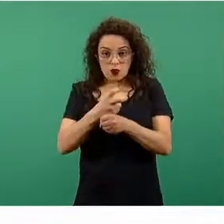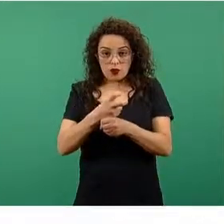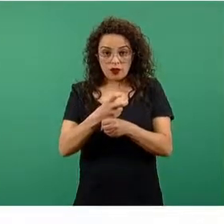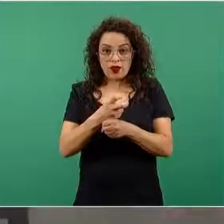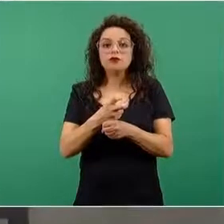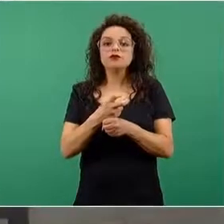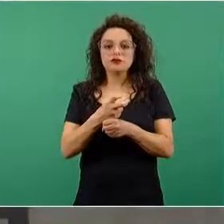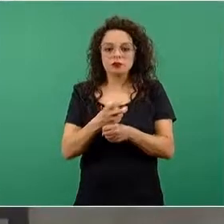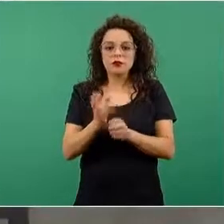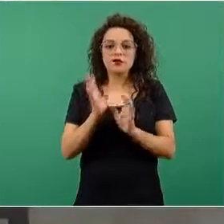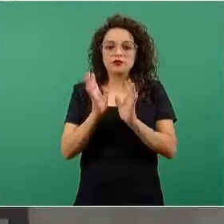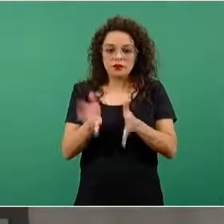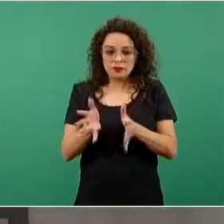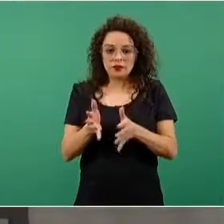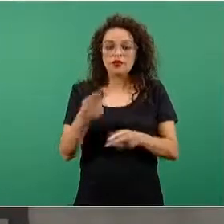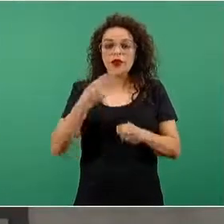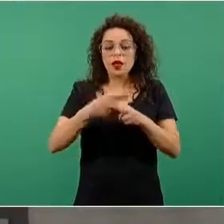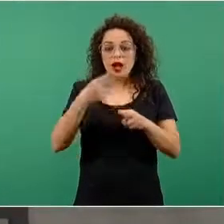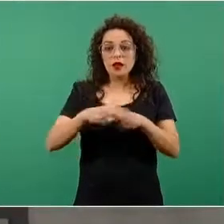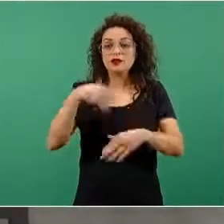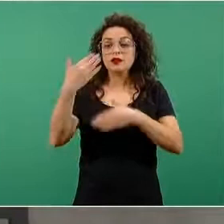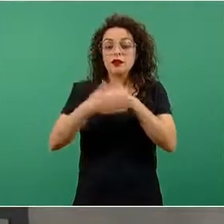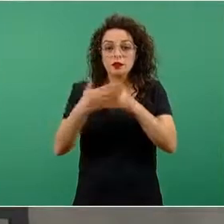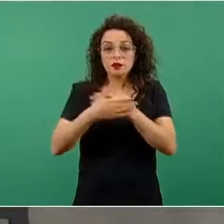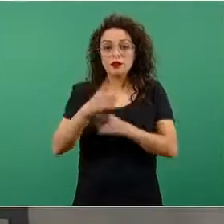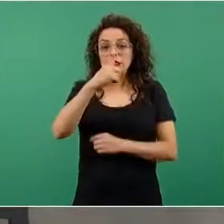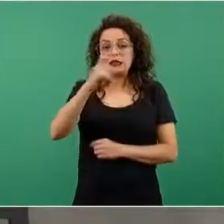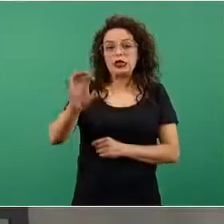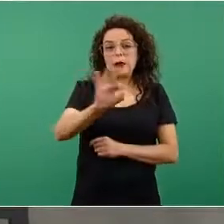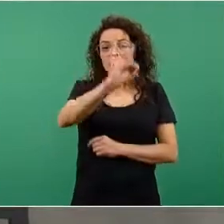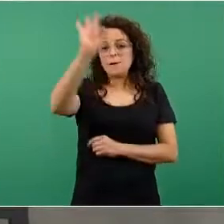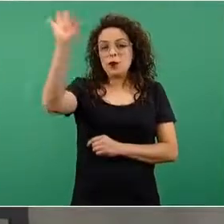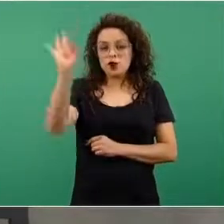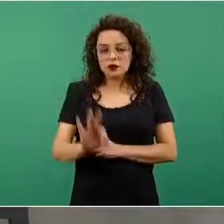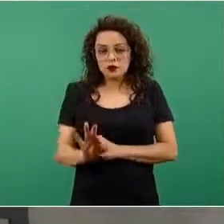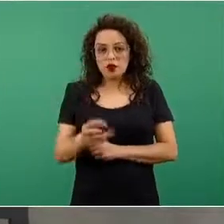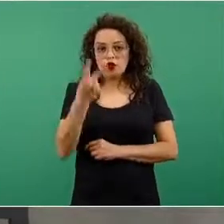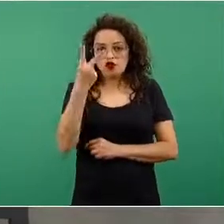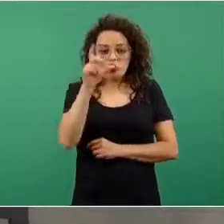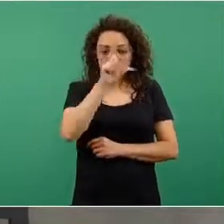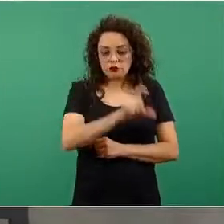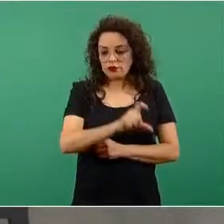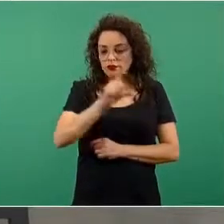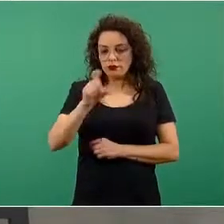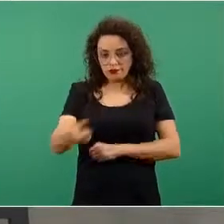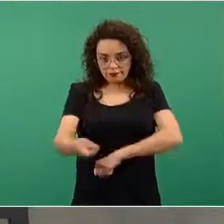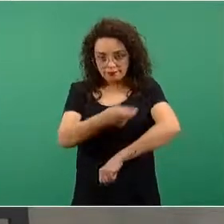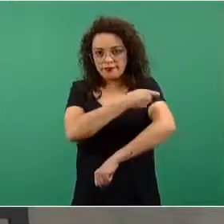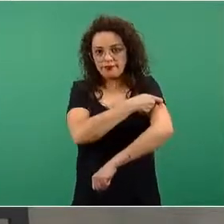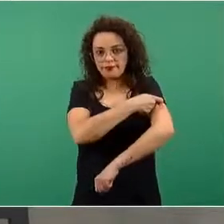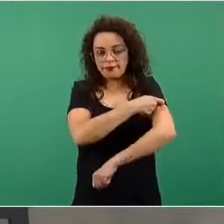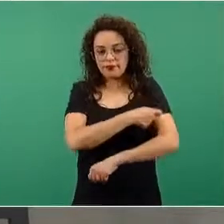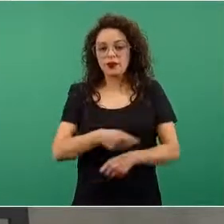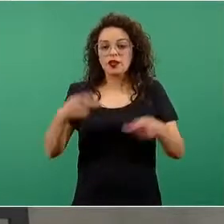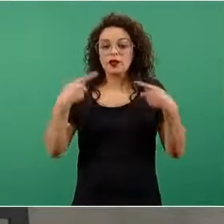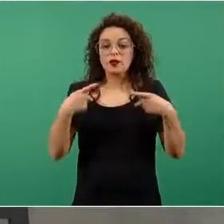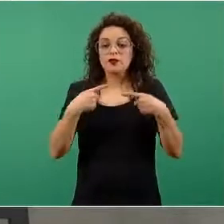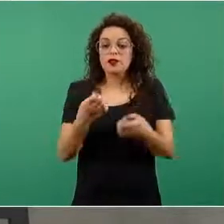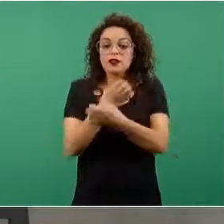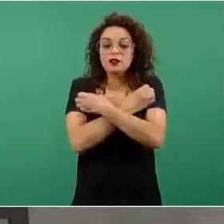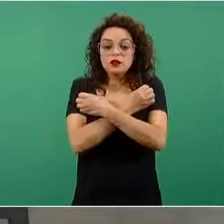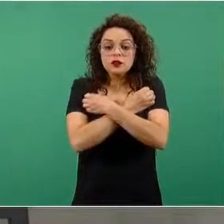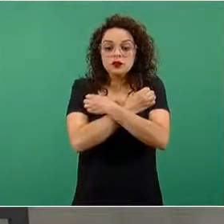seguiremos avanzando hasta tener el 100% cubiertos con las 2 dosis. Del personal educativo que fue vacunado en el